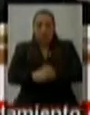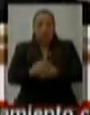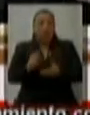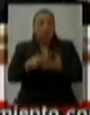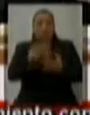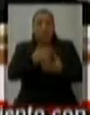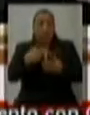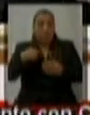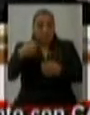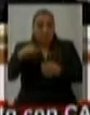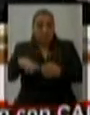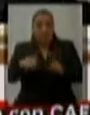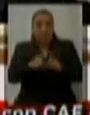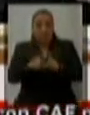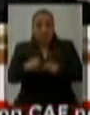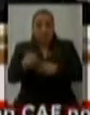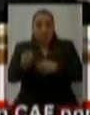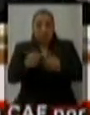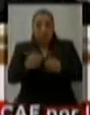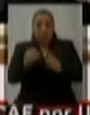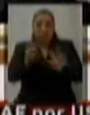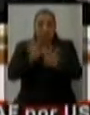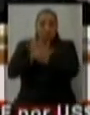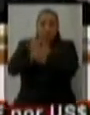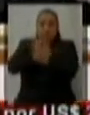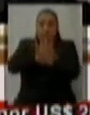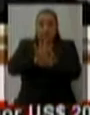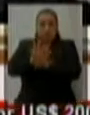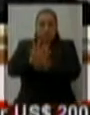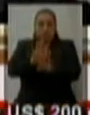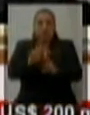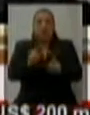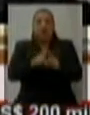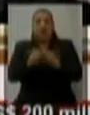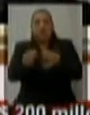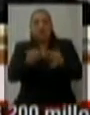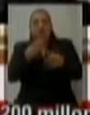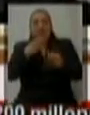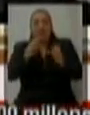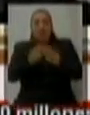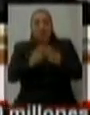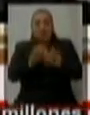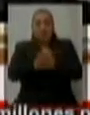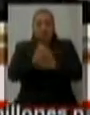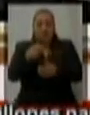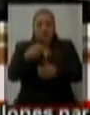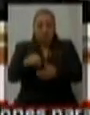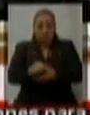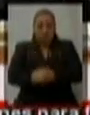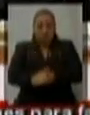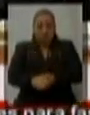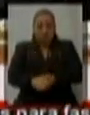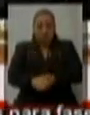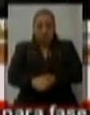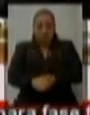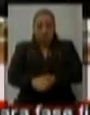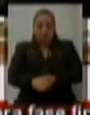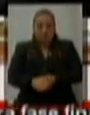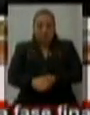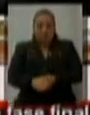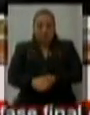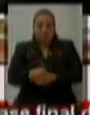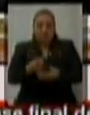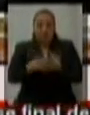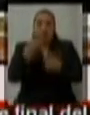Chile, Sebastián Piñera, quien a la vez está escoltado también por la congresista Cecilia Chacón, quien es integrante